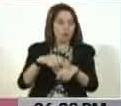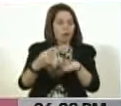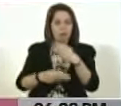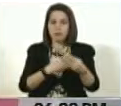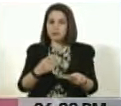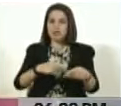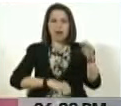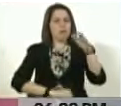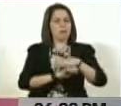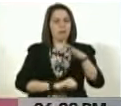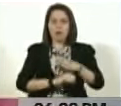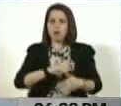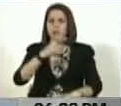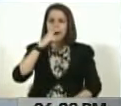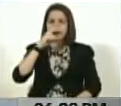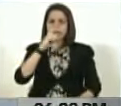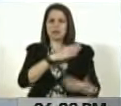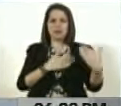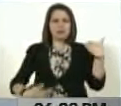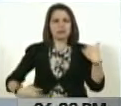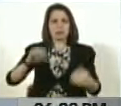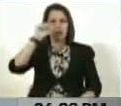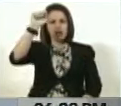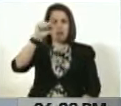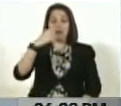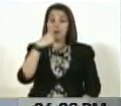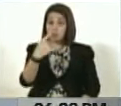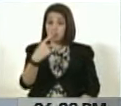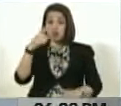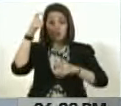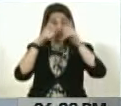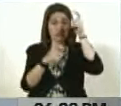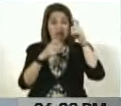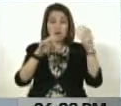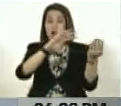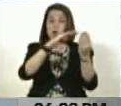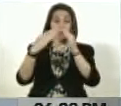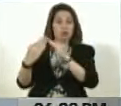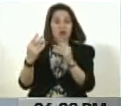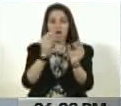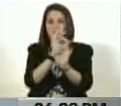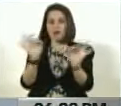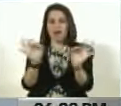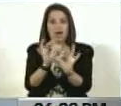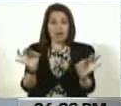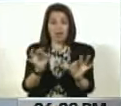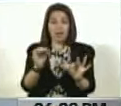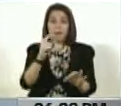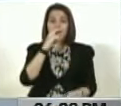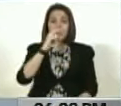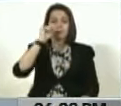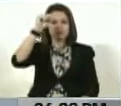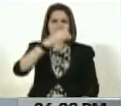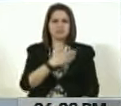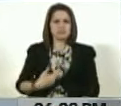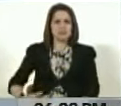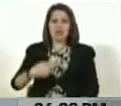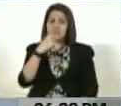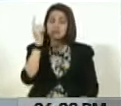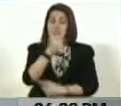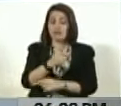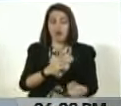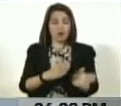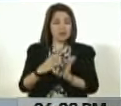camarada Nicolás Maduro. Eso es lo importante. Como dijo el comandante Hugo Chávez, comuna o nada. El presidente Nicolás Maduro también ya llamó a la organización. Es lo